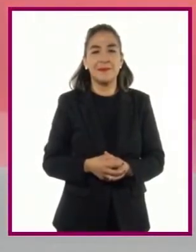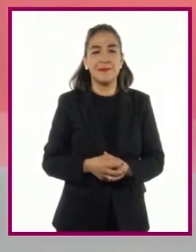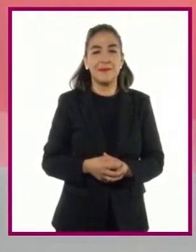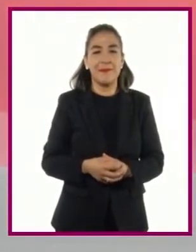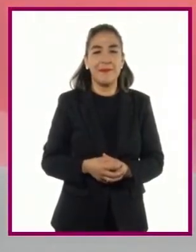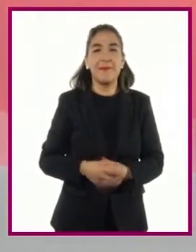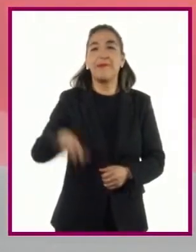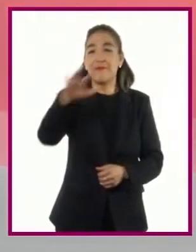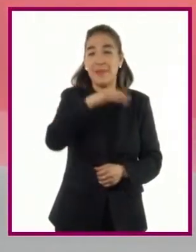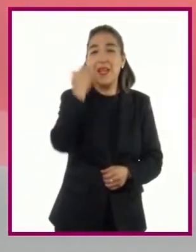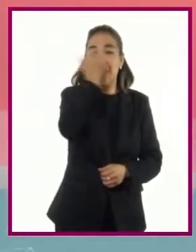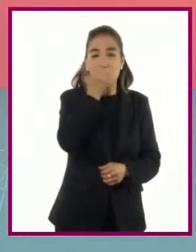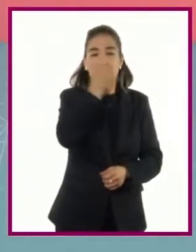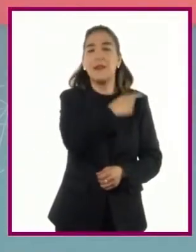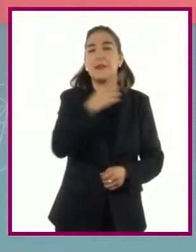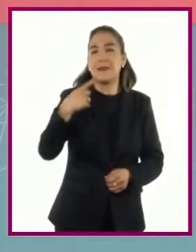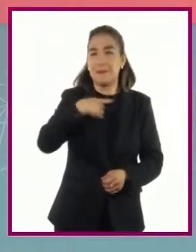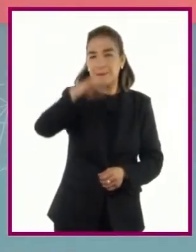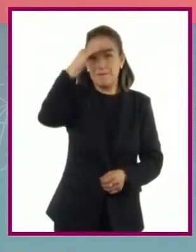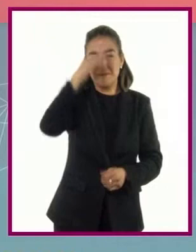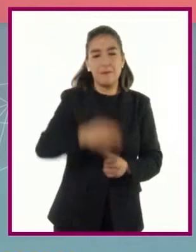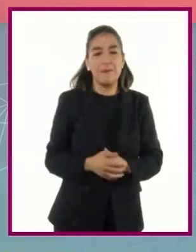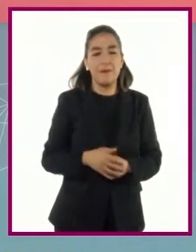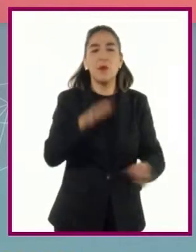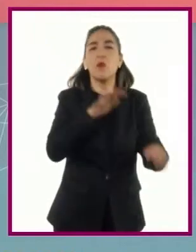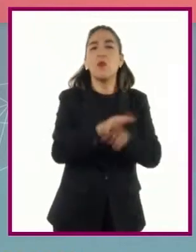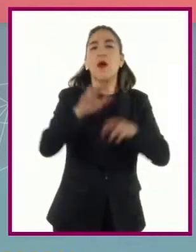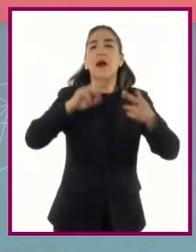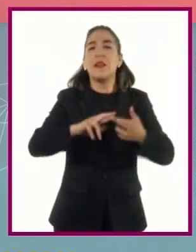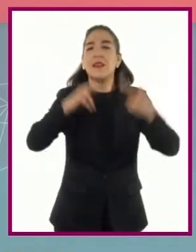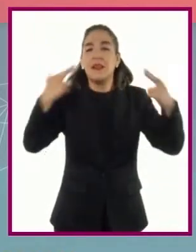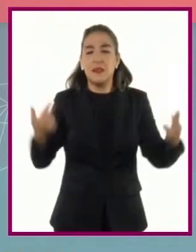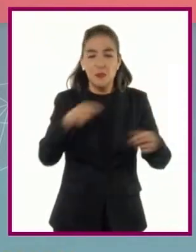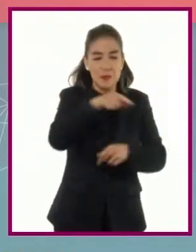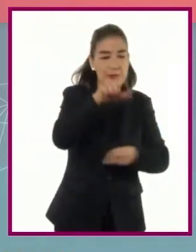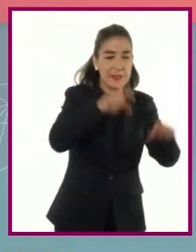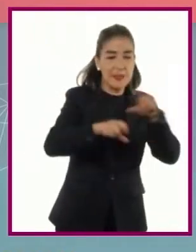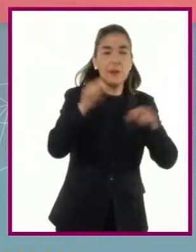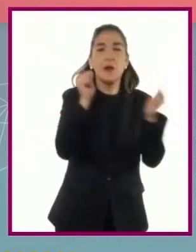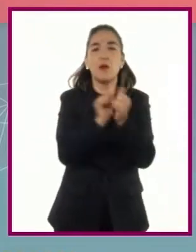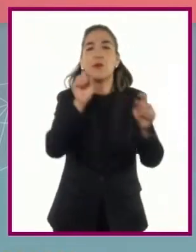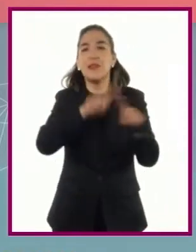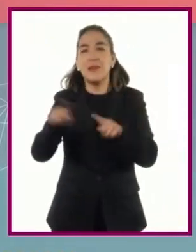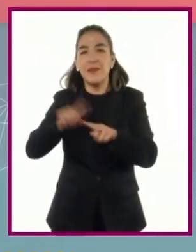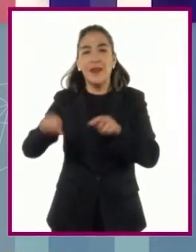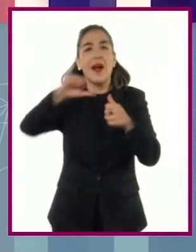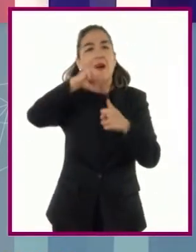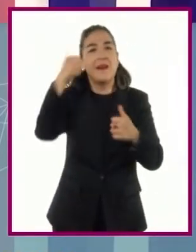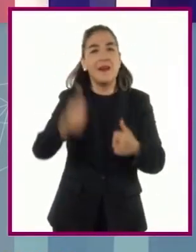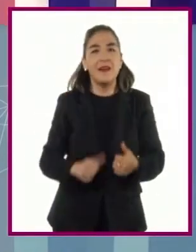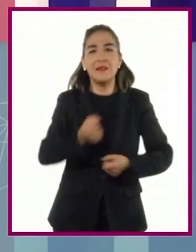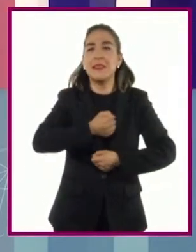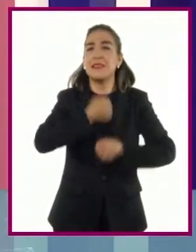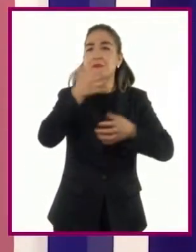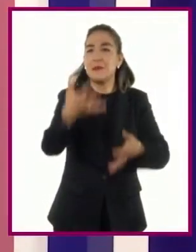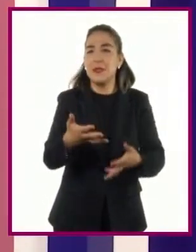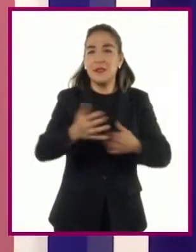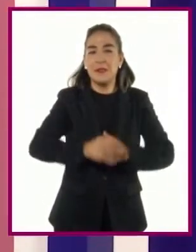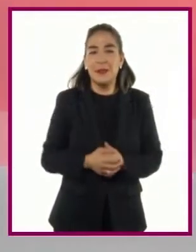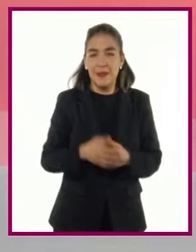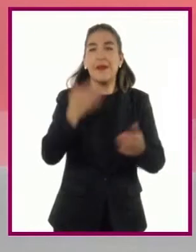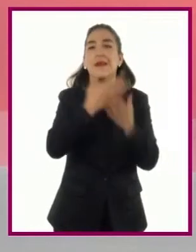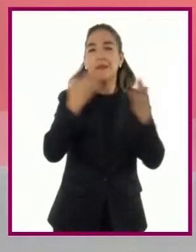Alumnas y alumnos, reflexionen. ¿Cuál es la relación de la química en diferentes expresiones artísticas?